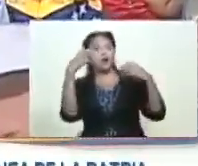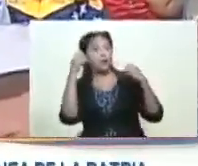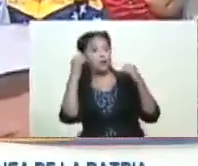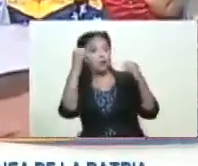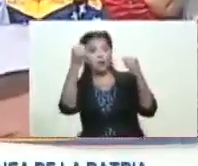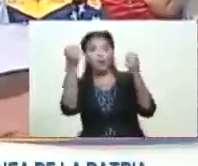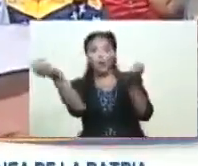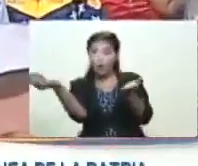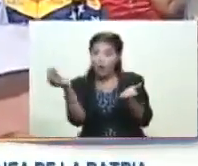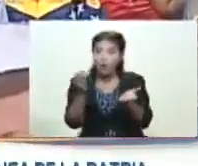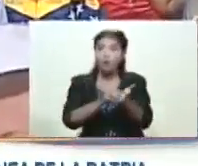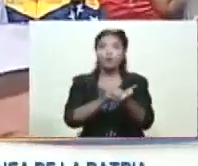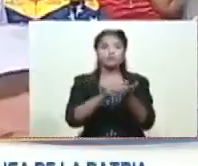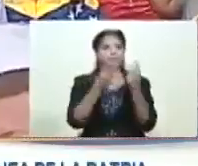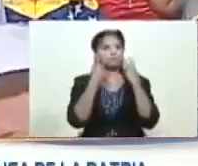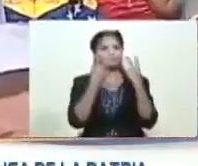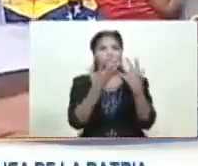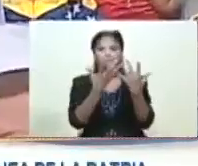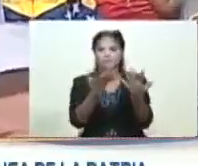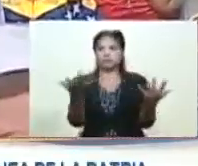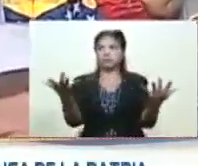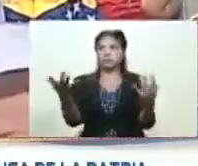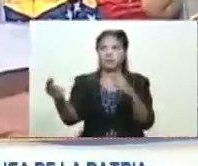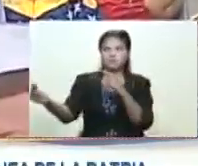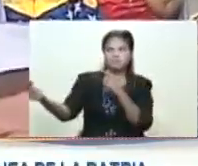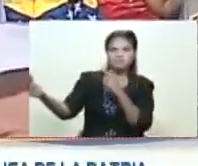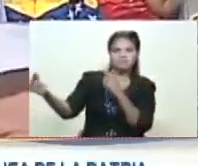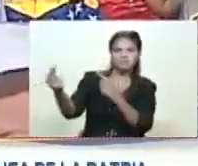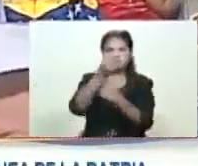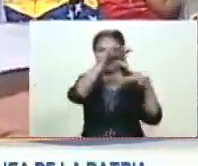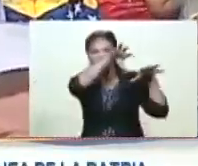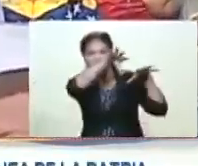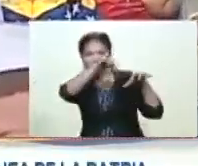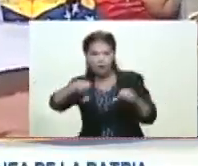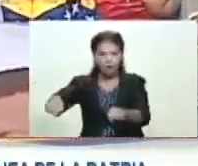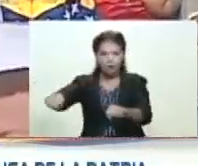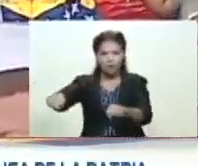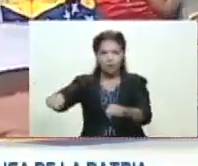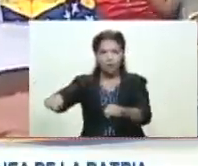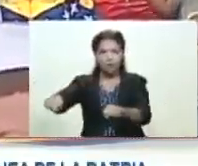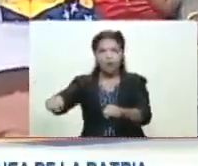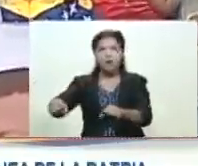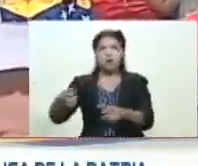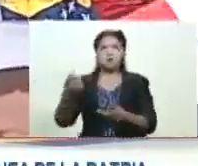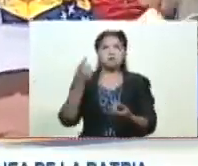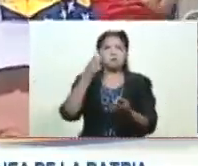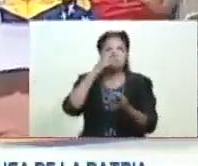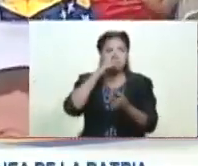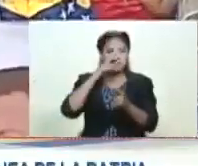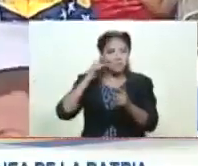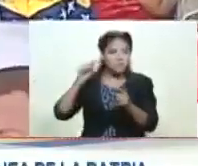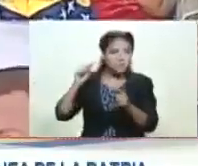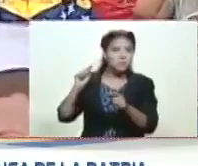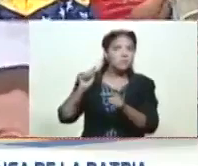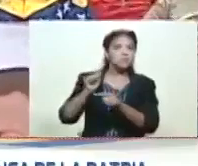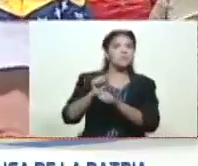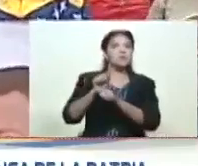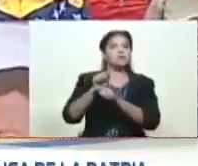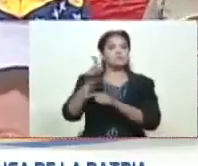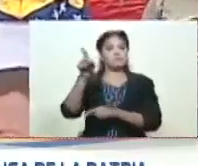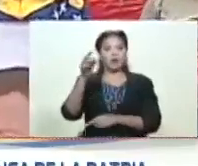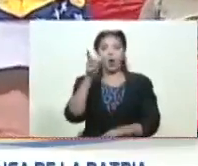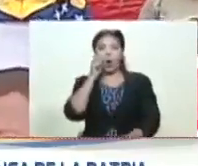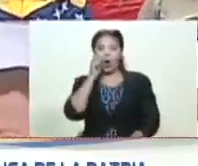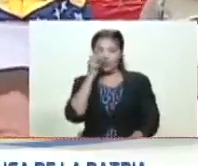valentía. Ante la amenaza del imperialismo, ante la amenaza del